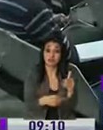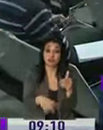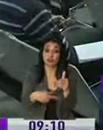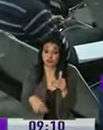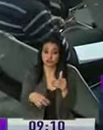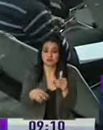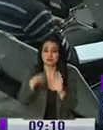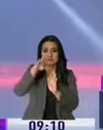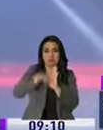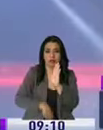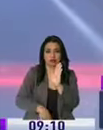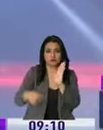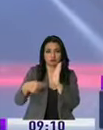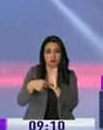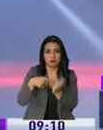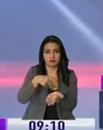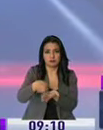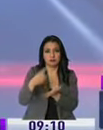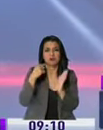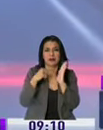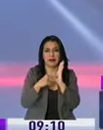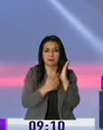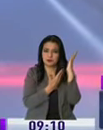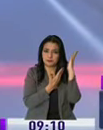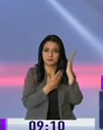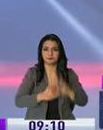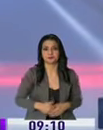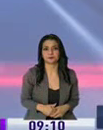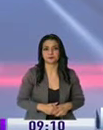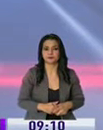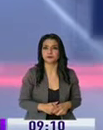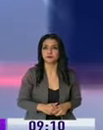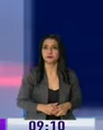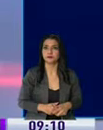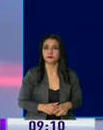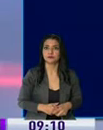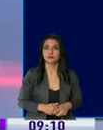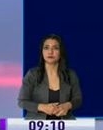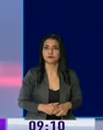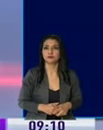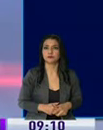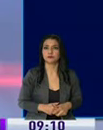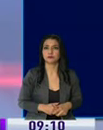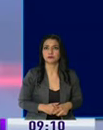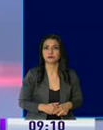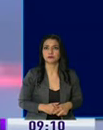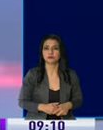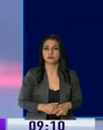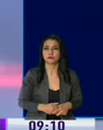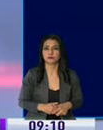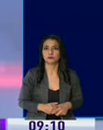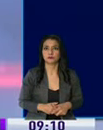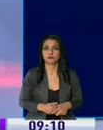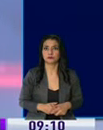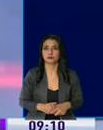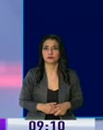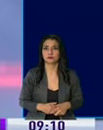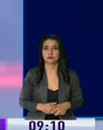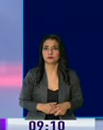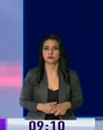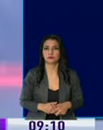pagarán menos tributo. Por ejemplo, si una persona natural tiene dos hijos y su esposa, el monto de deducción será